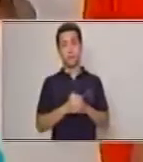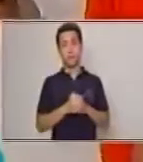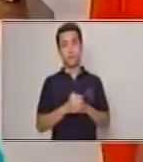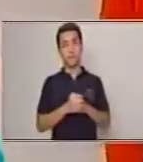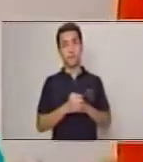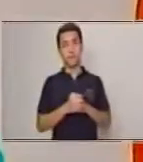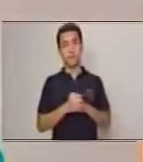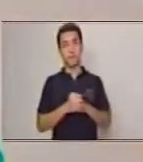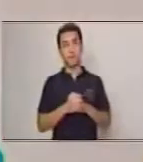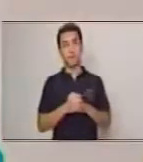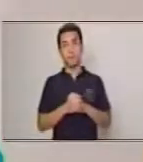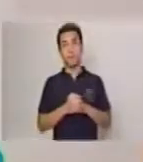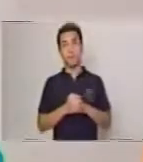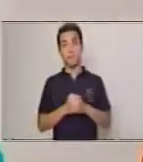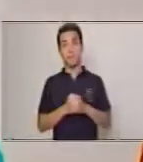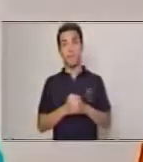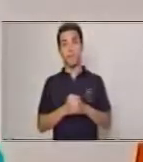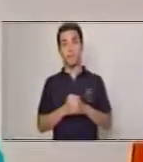X.